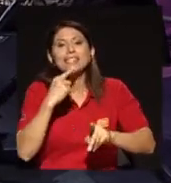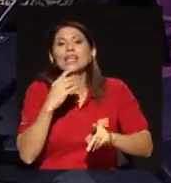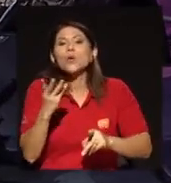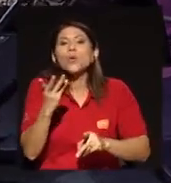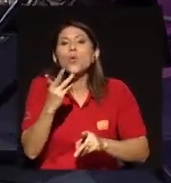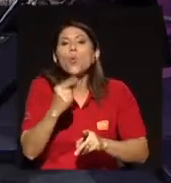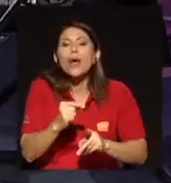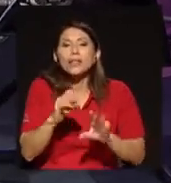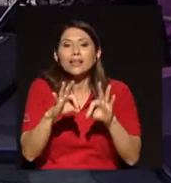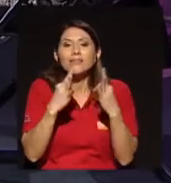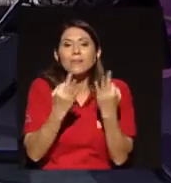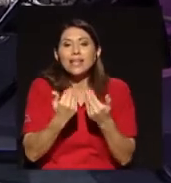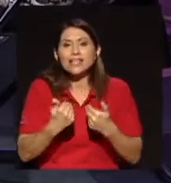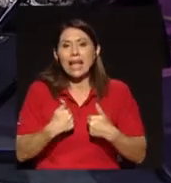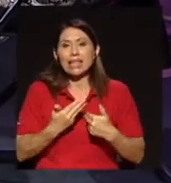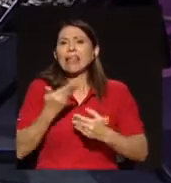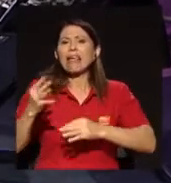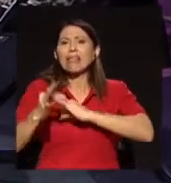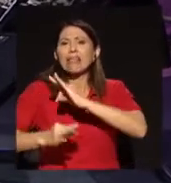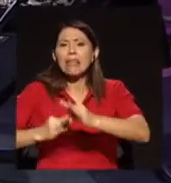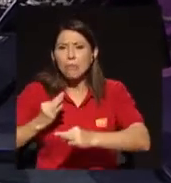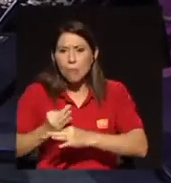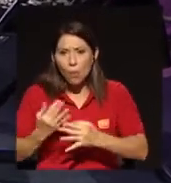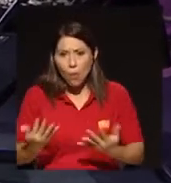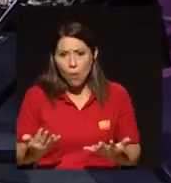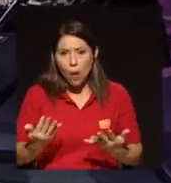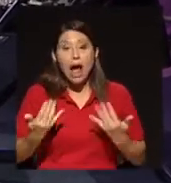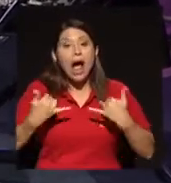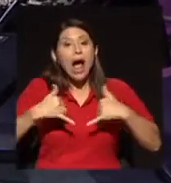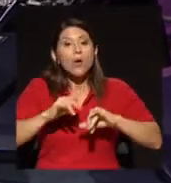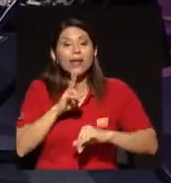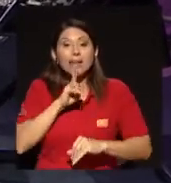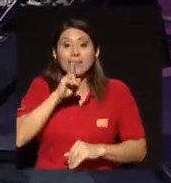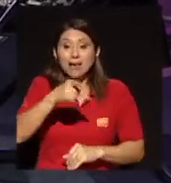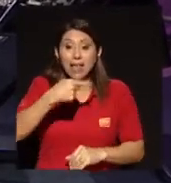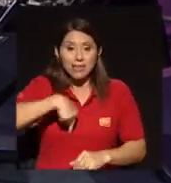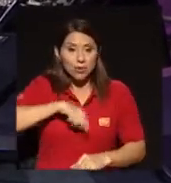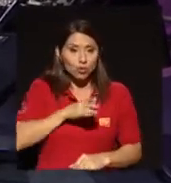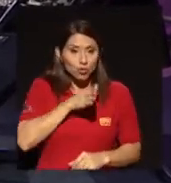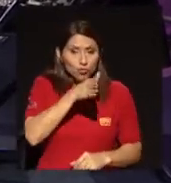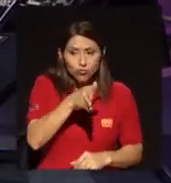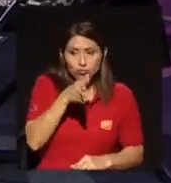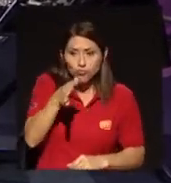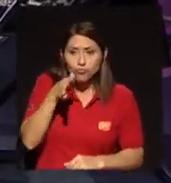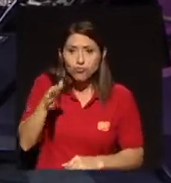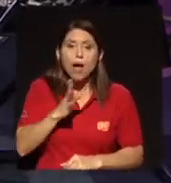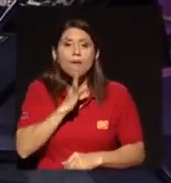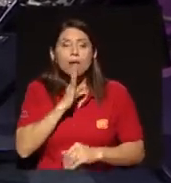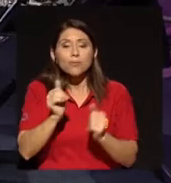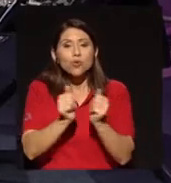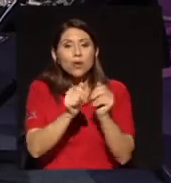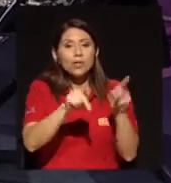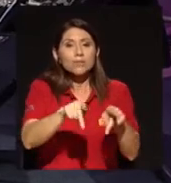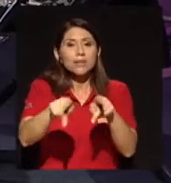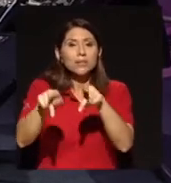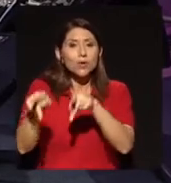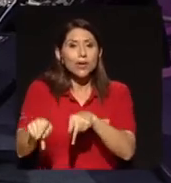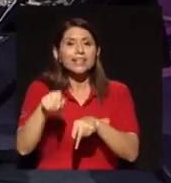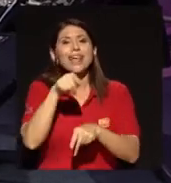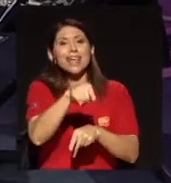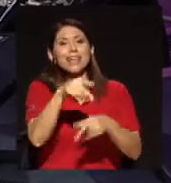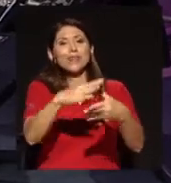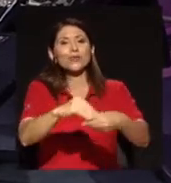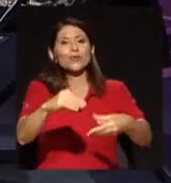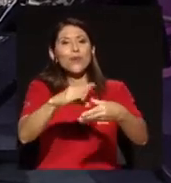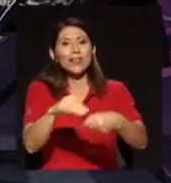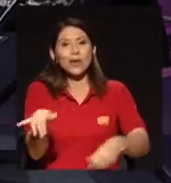tipo? Exacto. Y aunque para en la realidad, eso, cuando vamos y hablamos con las personas, nos cuentan lo que contaba antes Ana